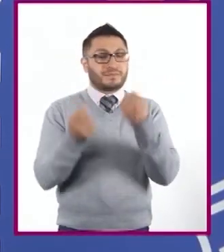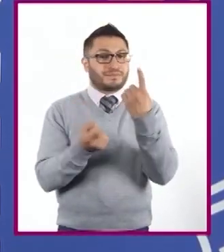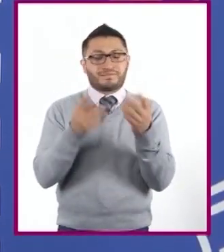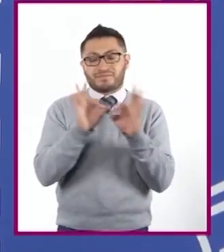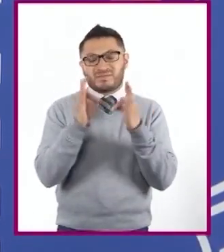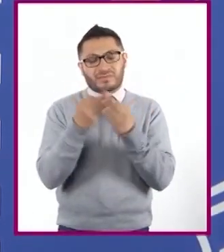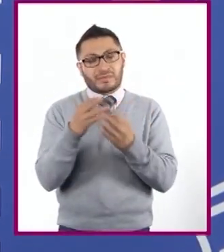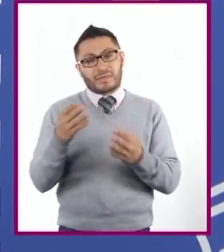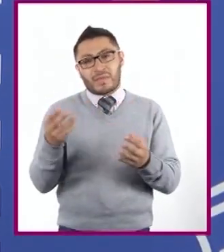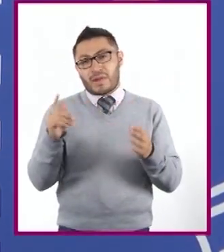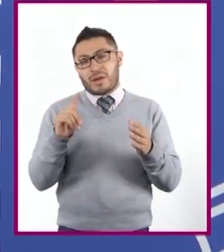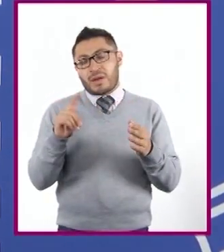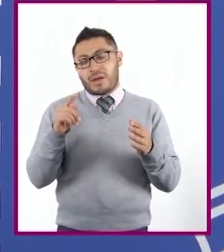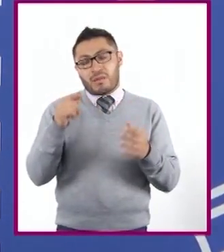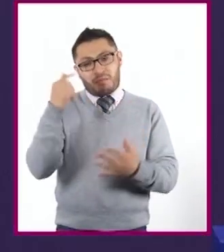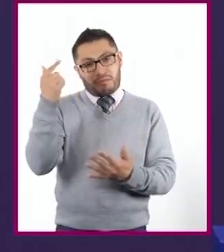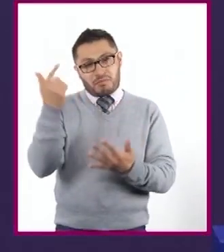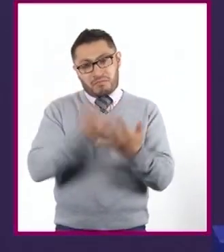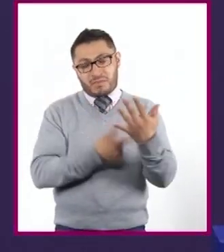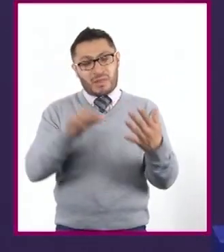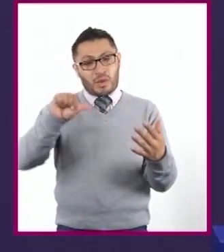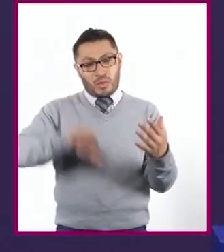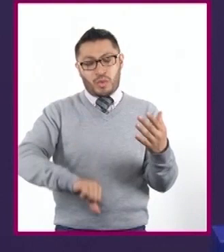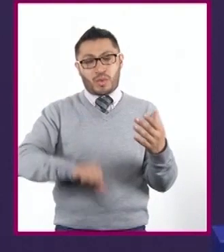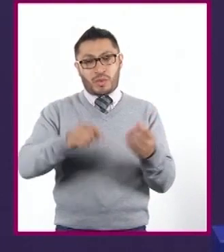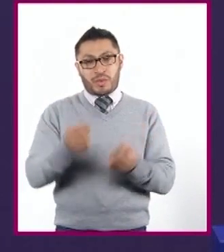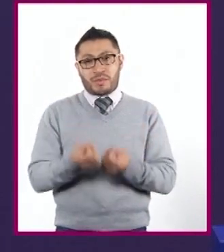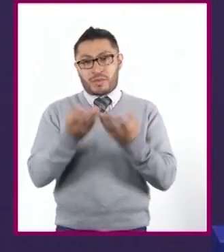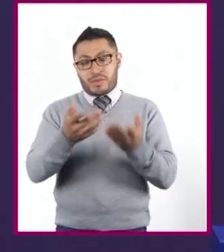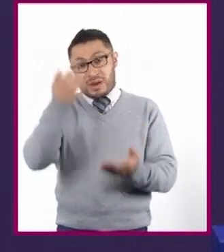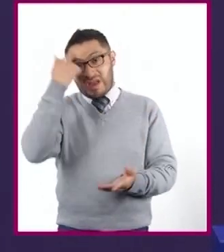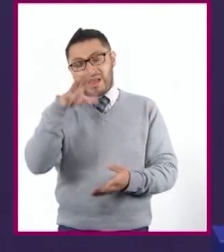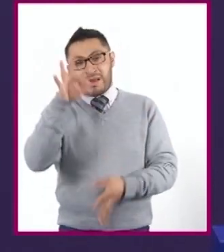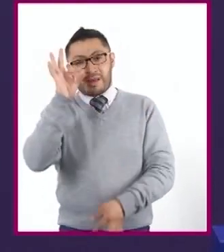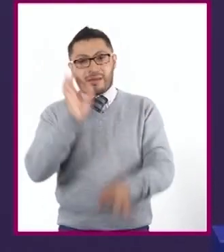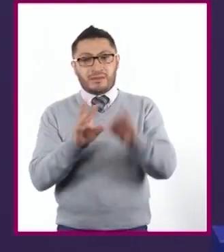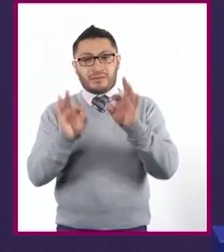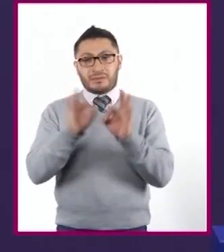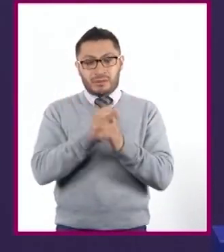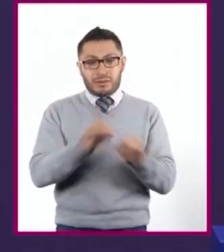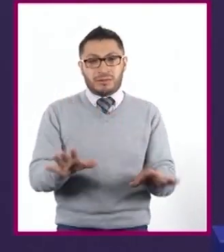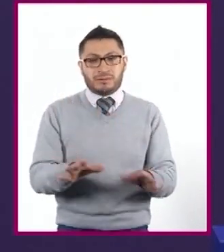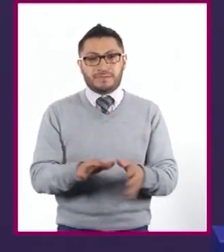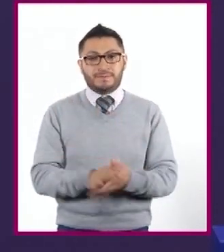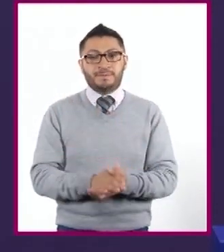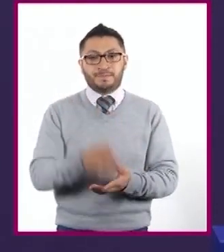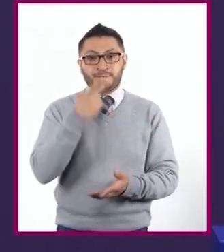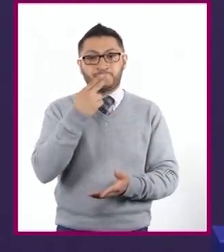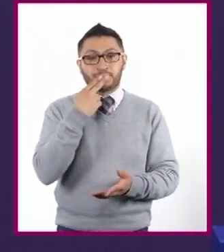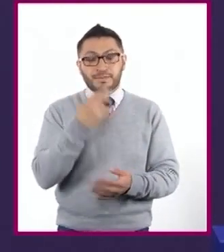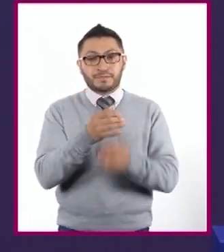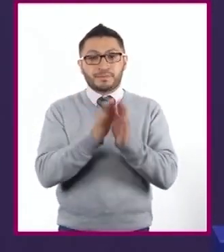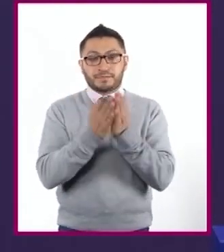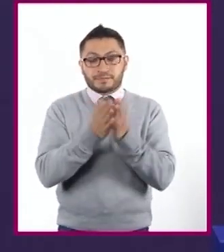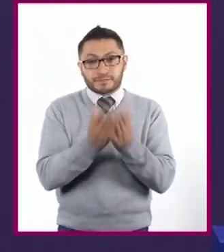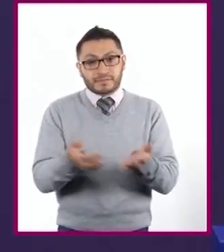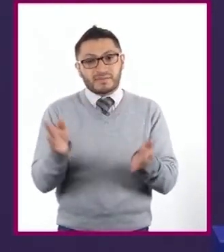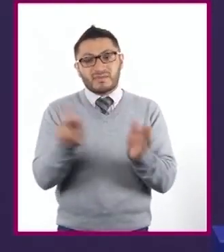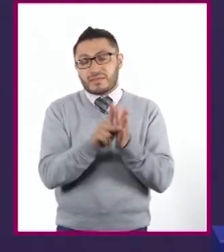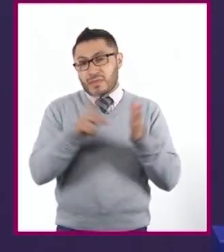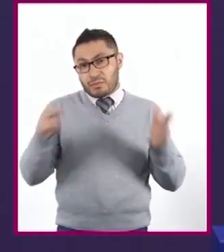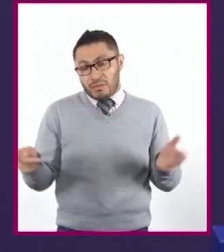de las estrategias que vimos en esta sesión para seleccionar información, utilizando libros,